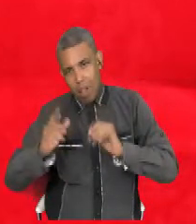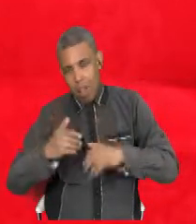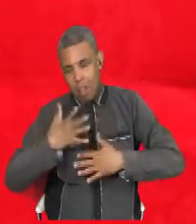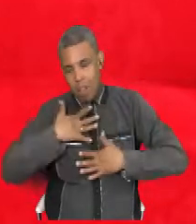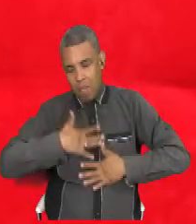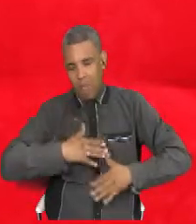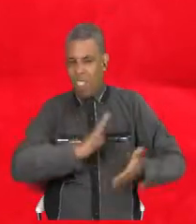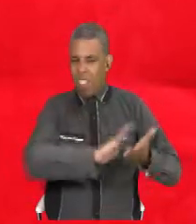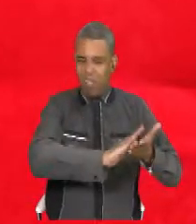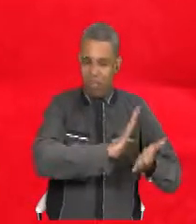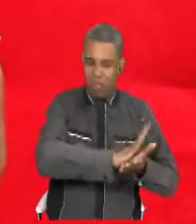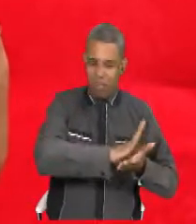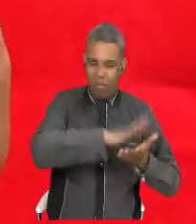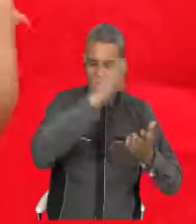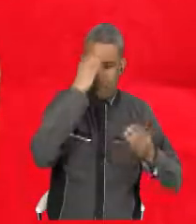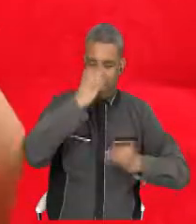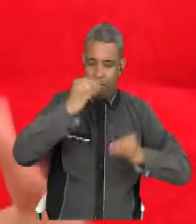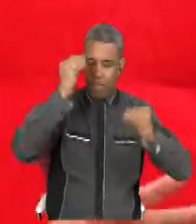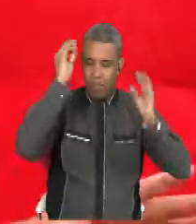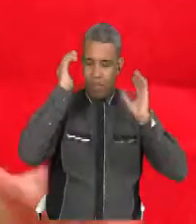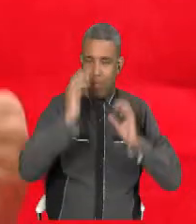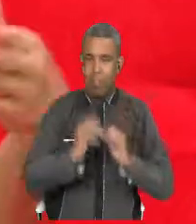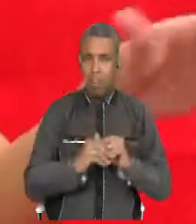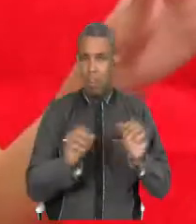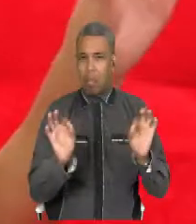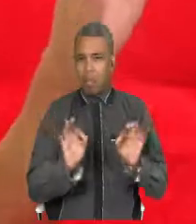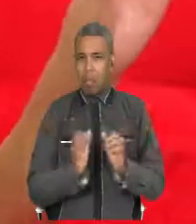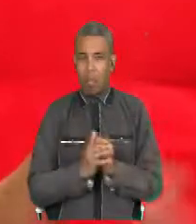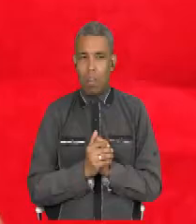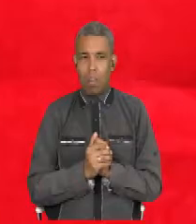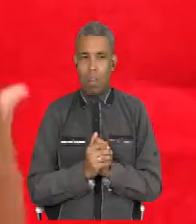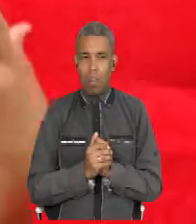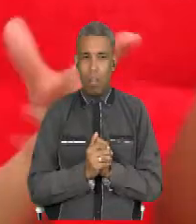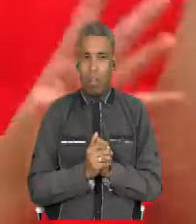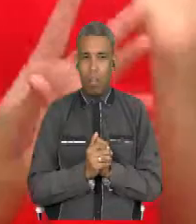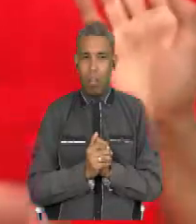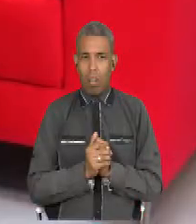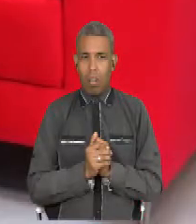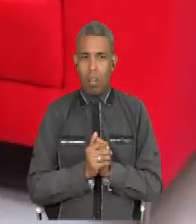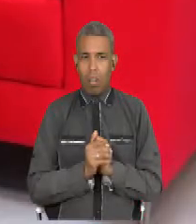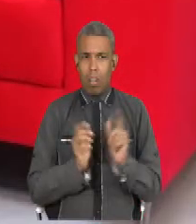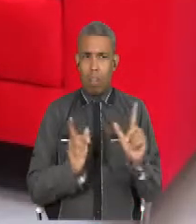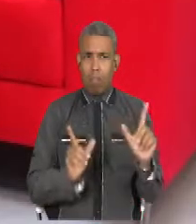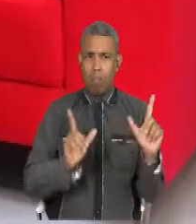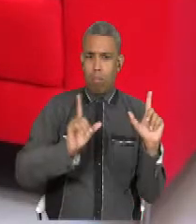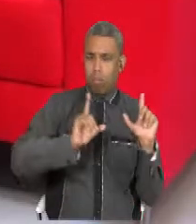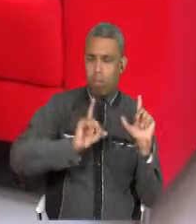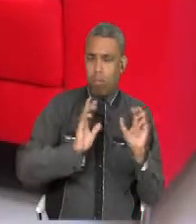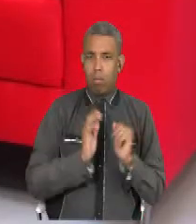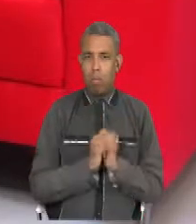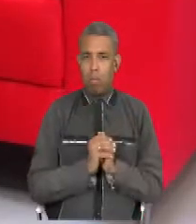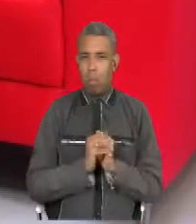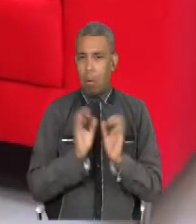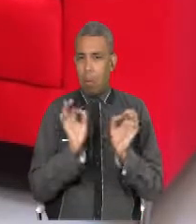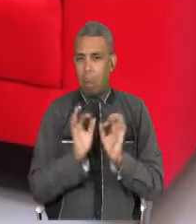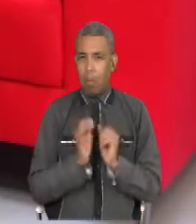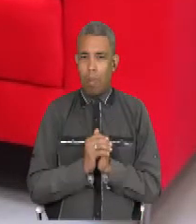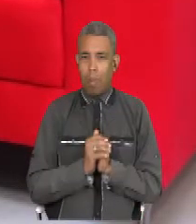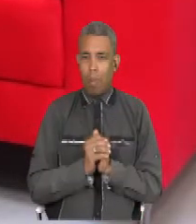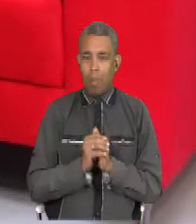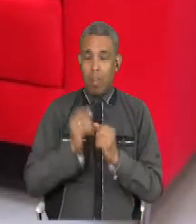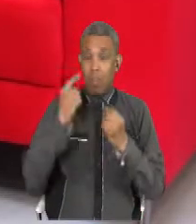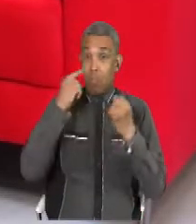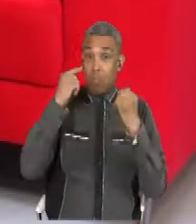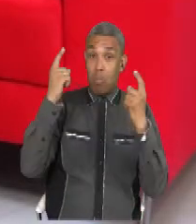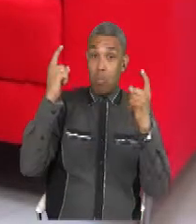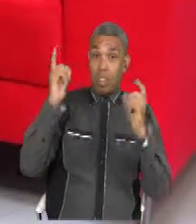un cumpleaños, que se graduó, no sé, determinada. O que simplemente quiero sorprenderlo. Una celebración, qué bueno que no siempre